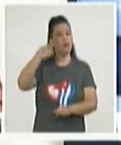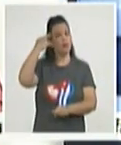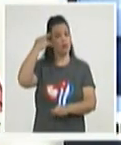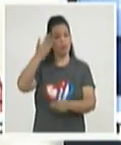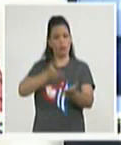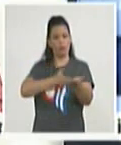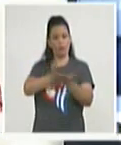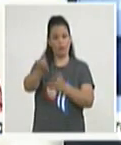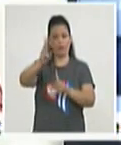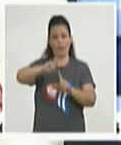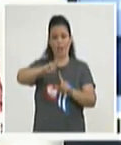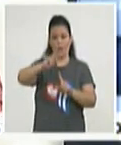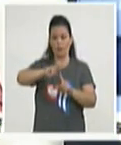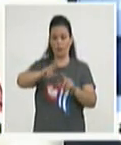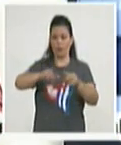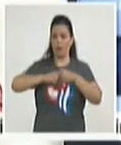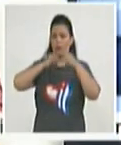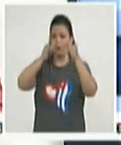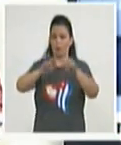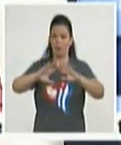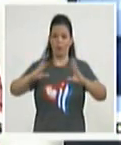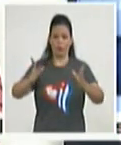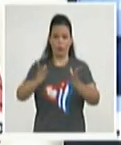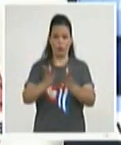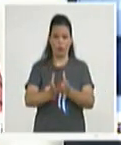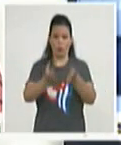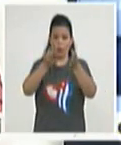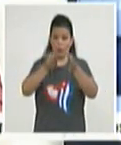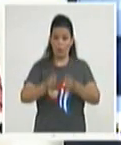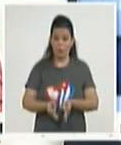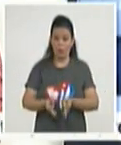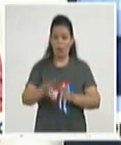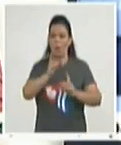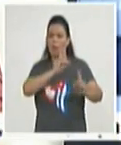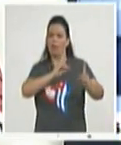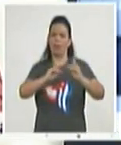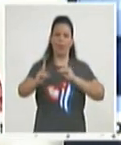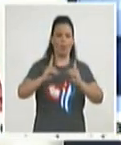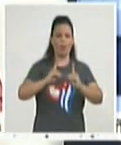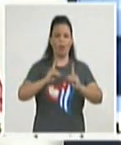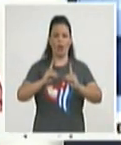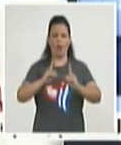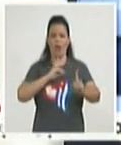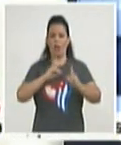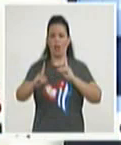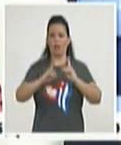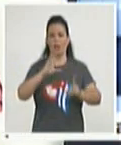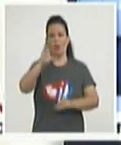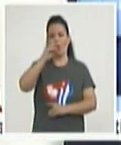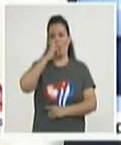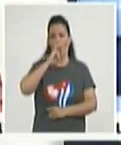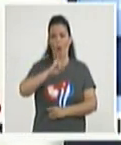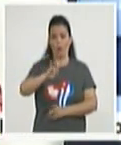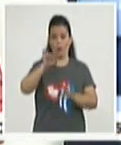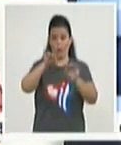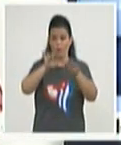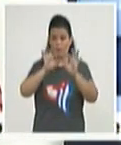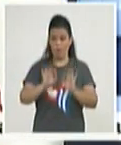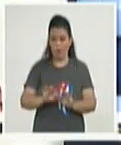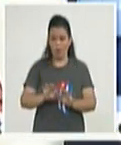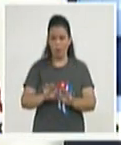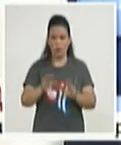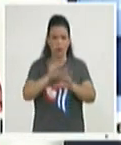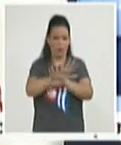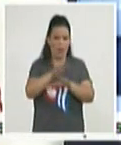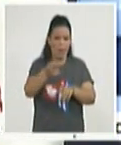al tanto de la señal del debate de alto nivel en la Asamblea General de Naciones Unidas, donde dentro de algunos